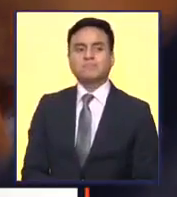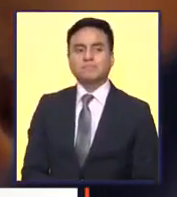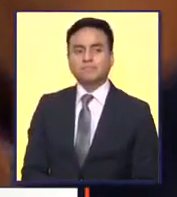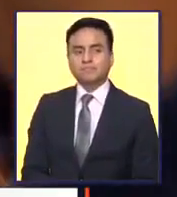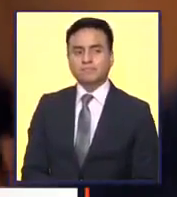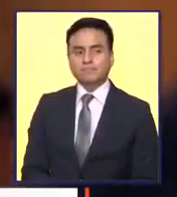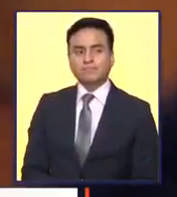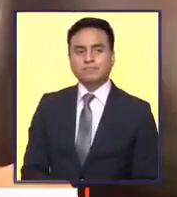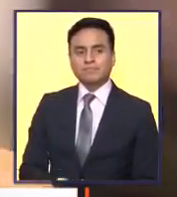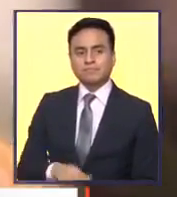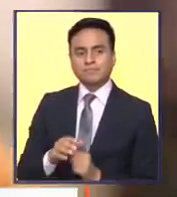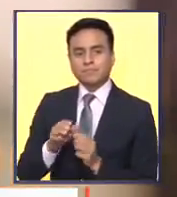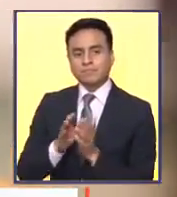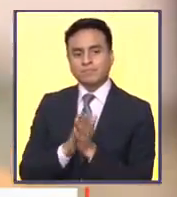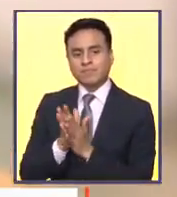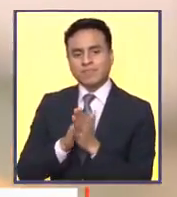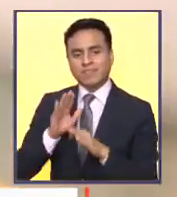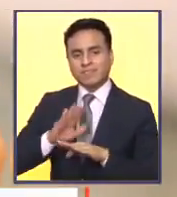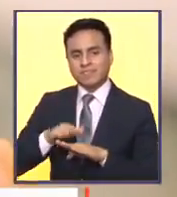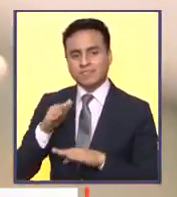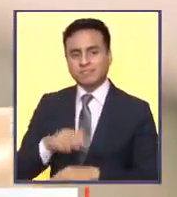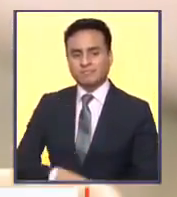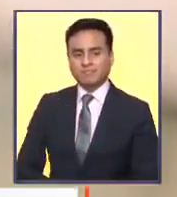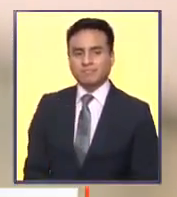Balde de chocolate caliente.